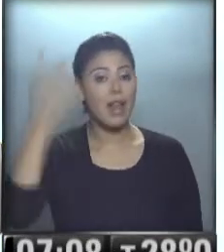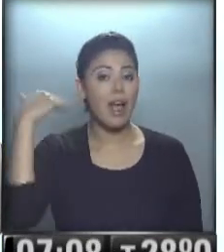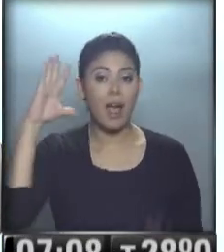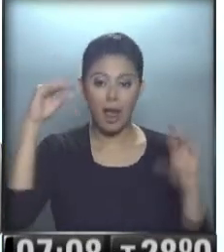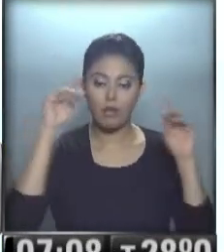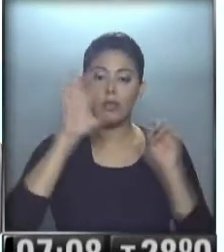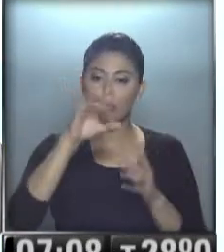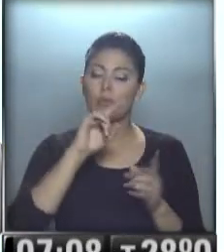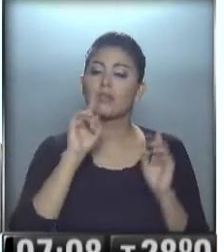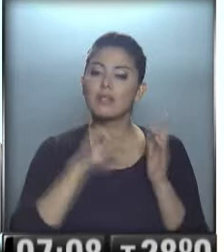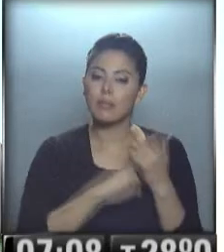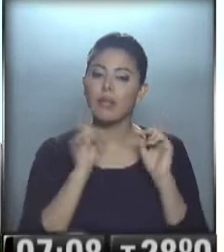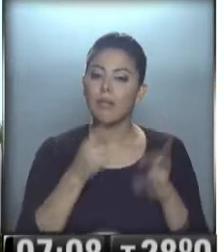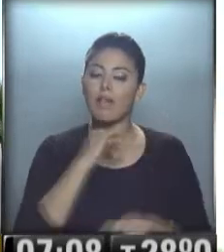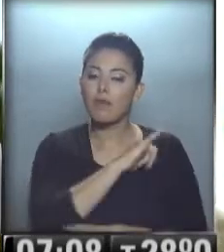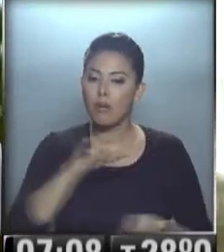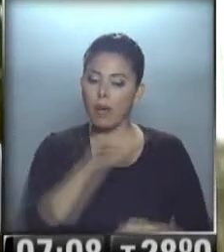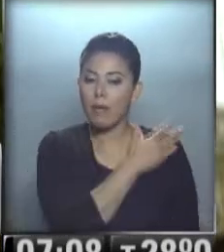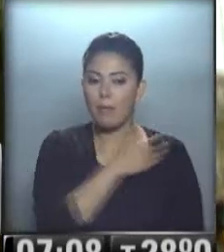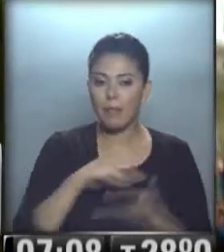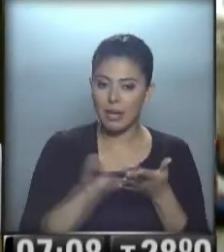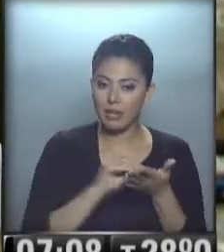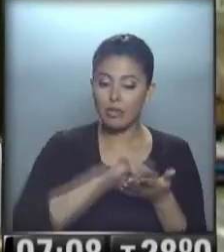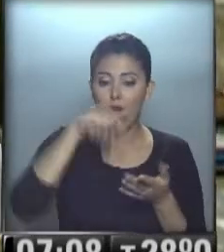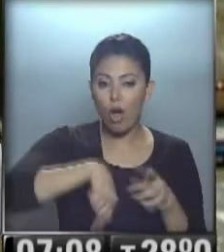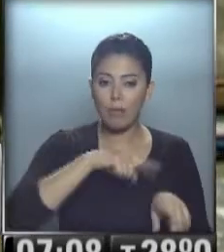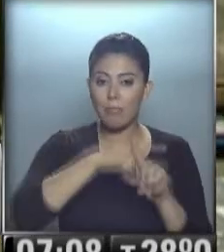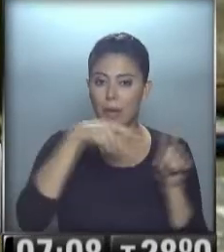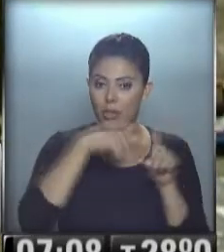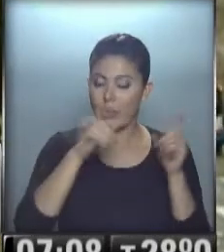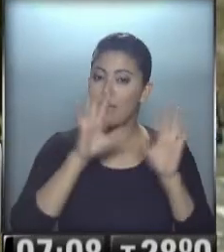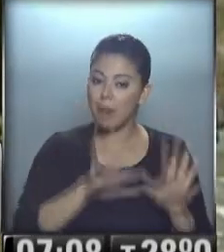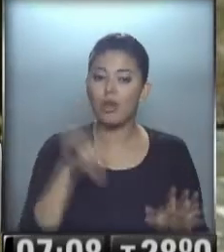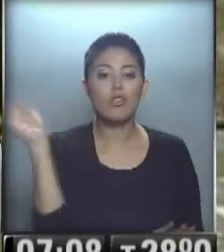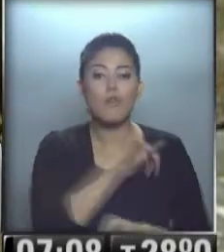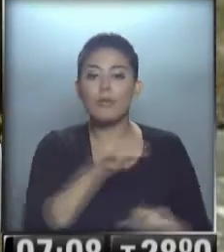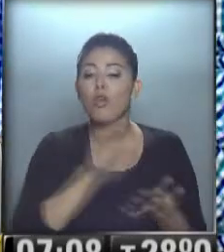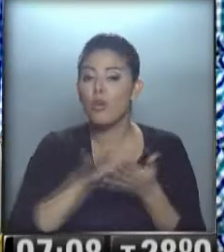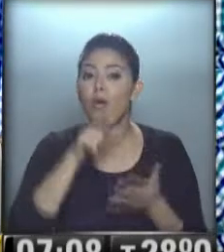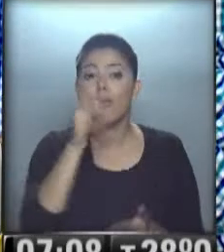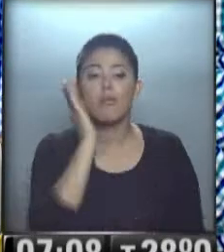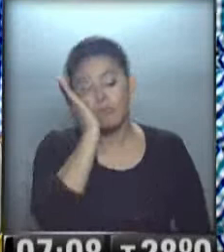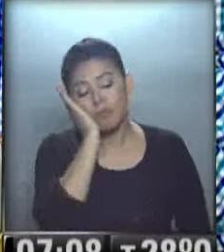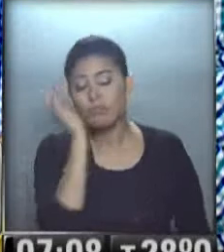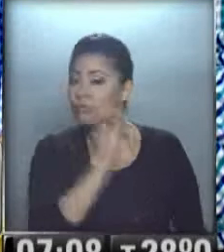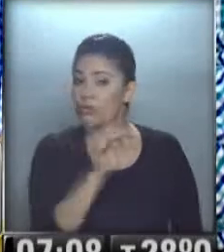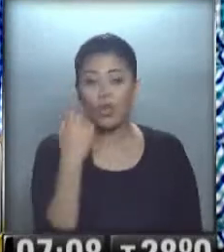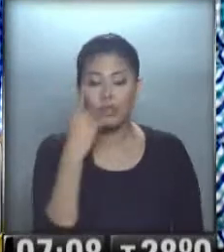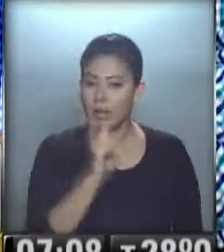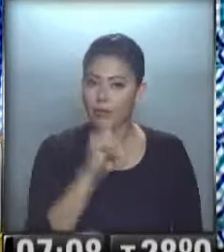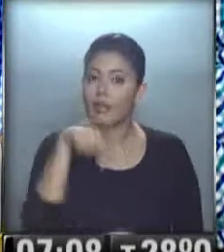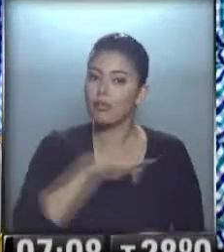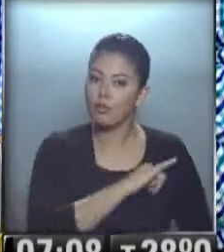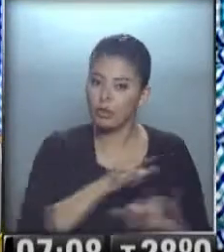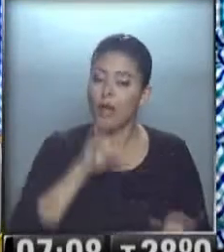también se decretó el asueto administrativo desde el mediodía de hoy. Reiteramos, porque esto es una información de último momento, te fuiste a dormir y quizás no te enteraste. En